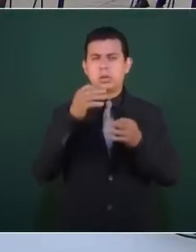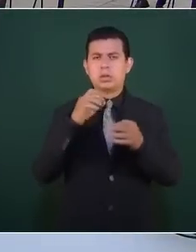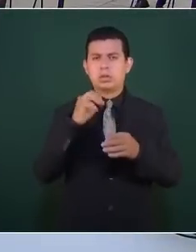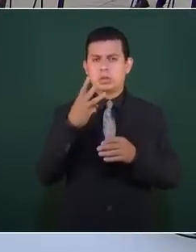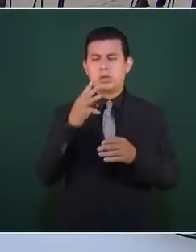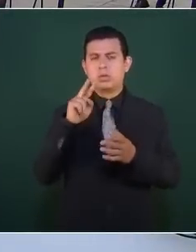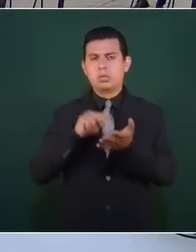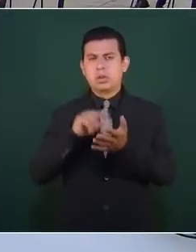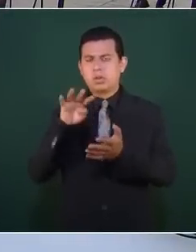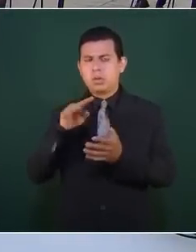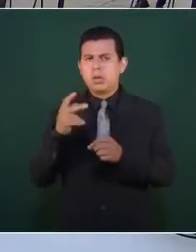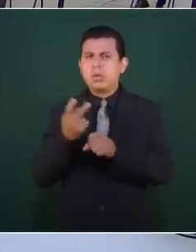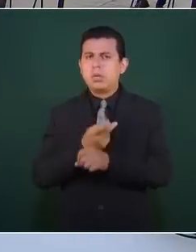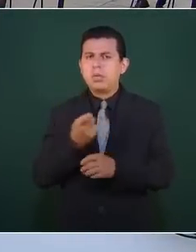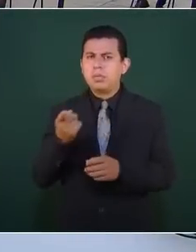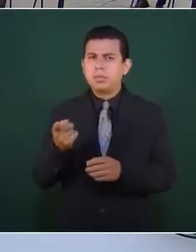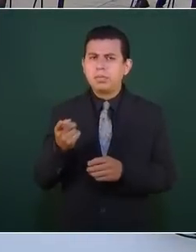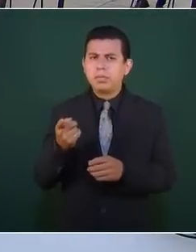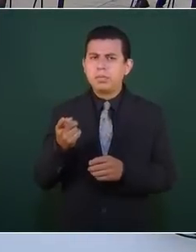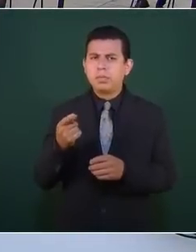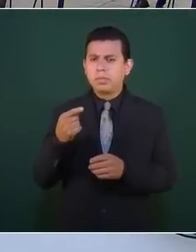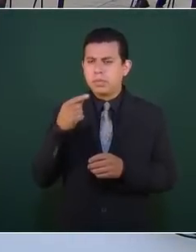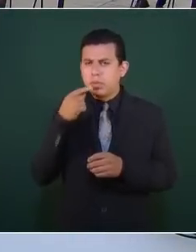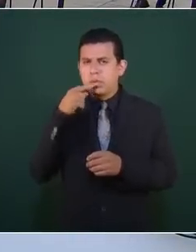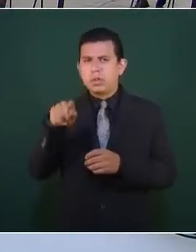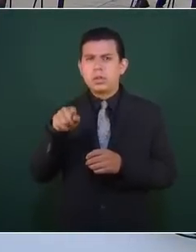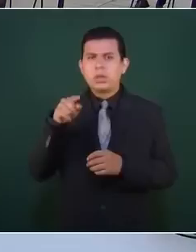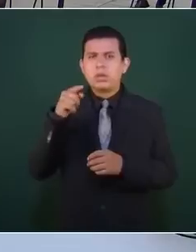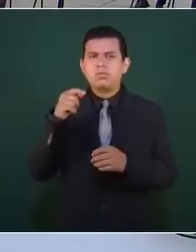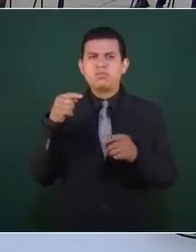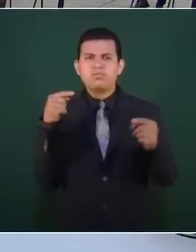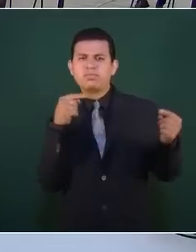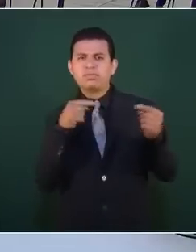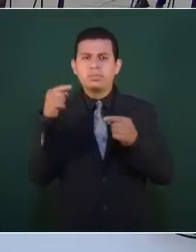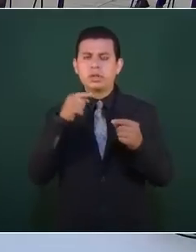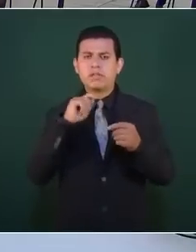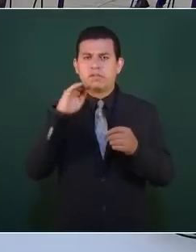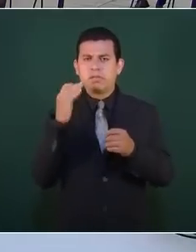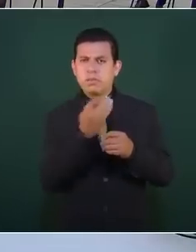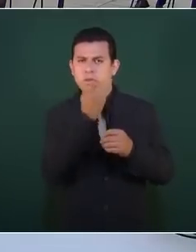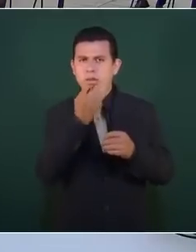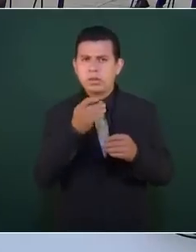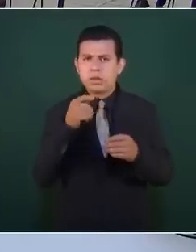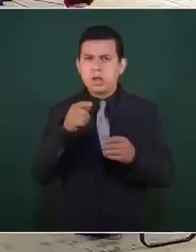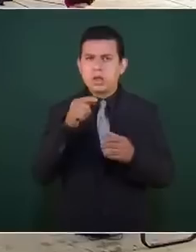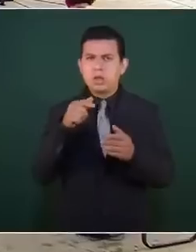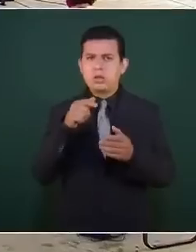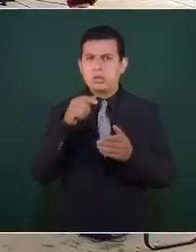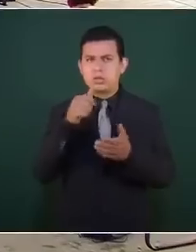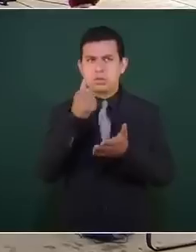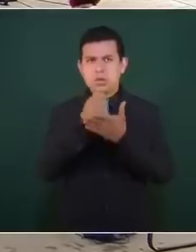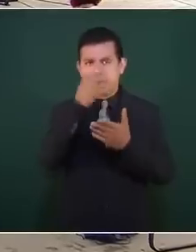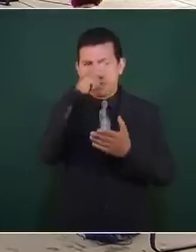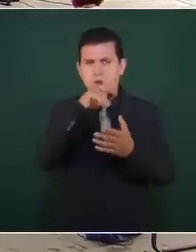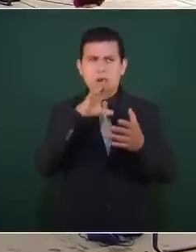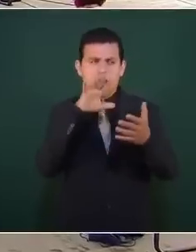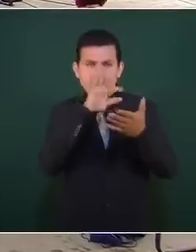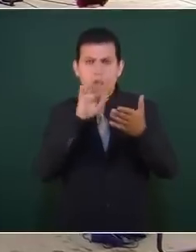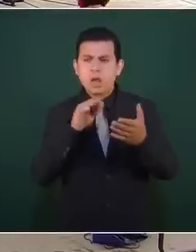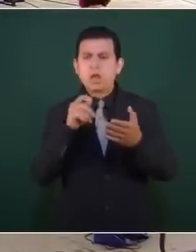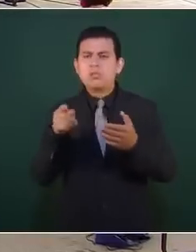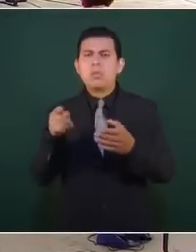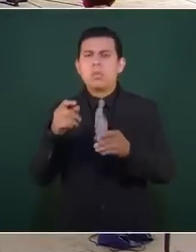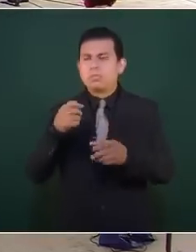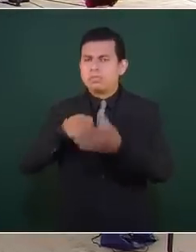03-2019 del índice del juzgado tercero de procesos penales federales con sede en la Ciudad de México. Lo inquietante,